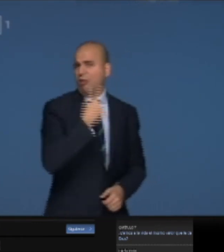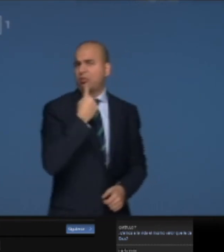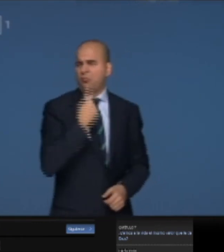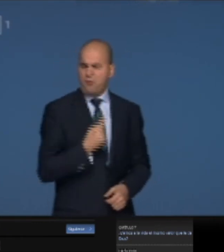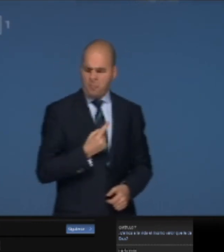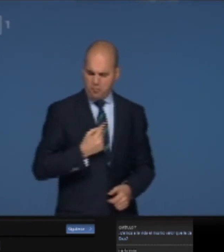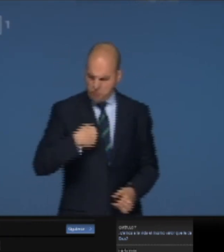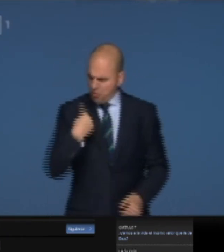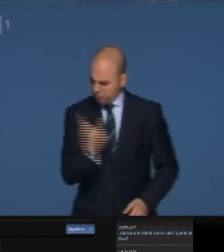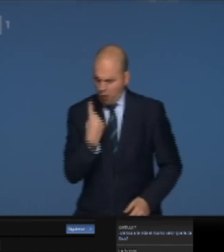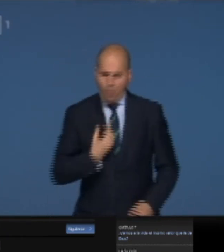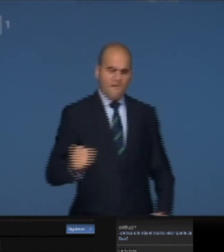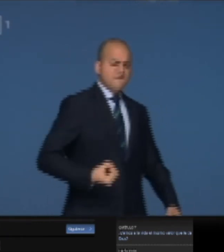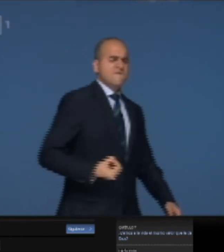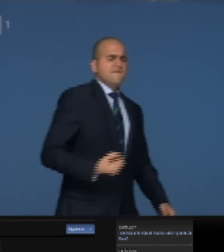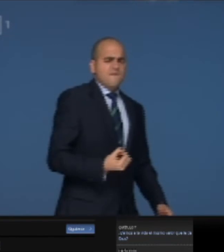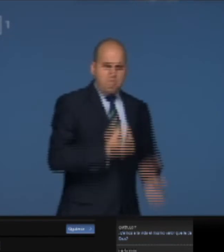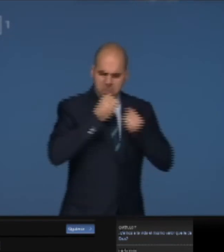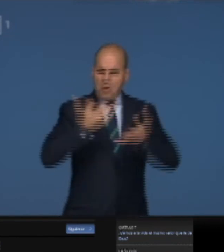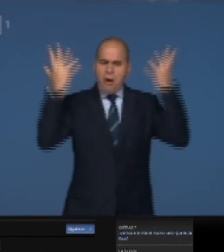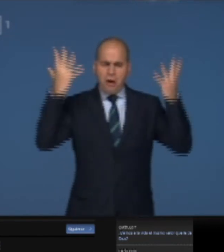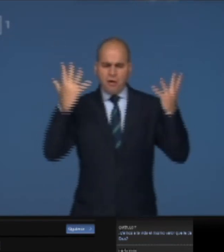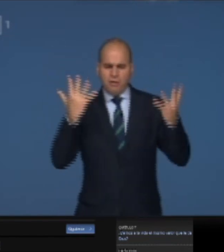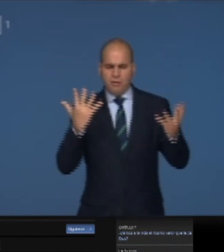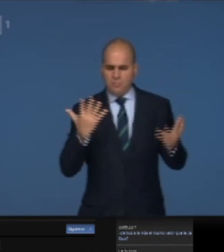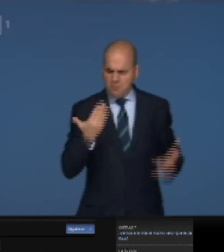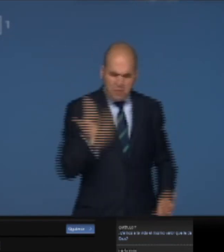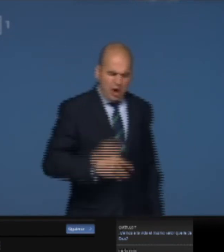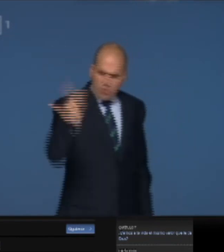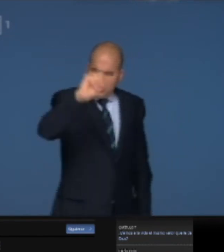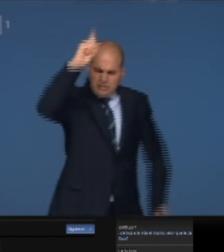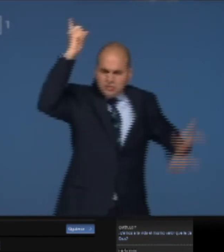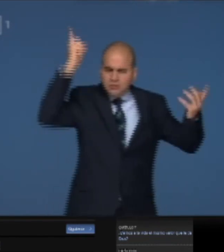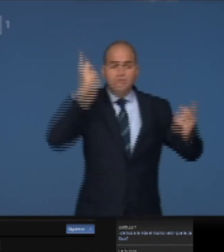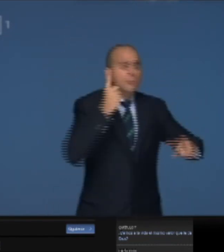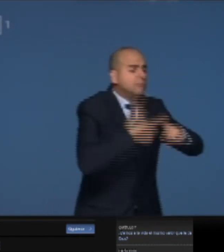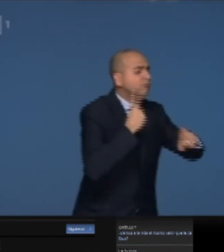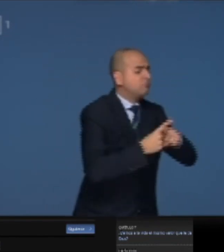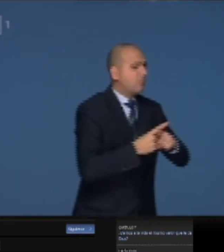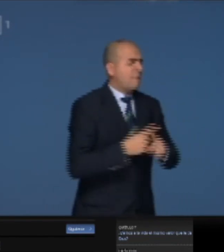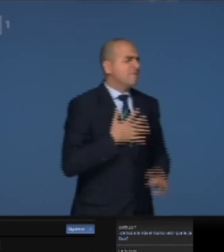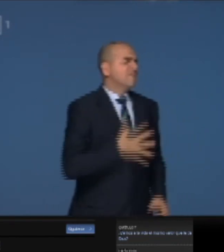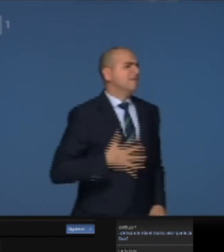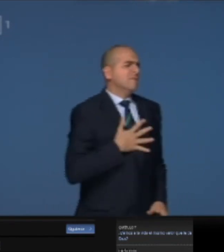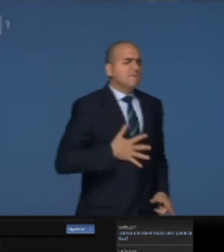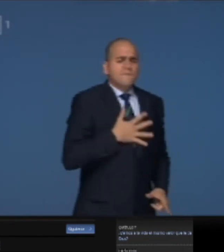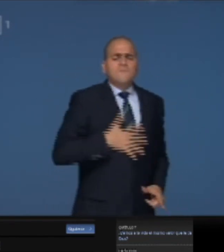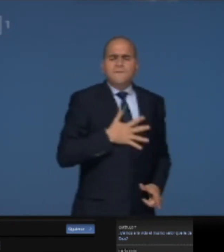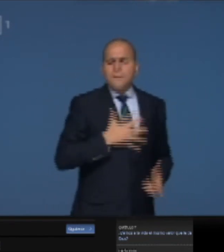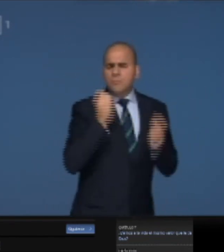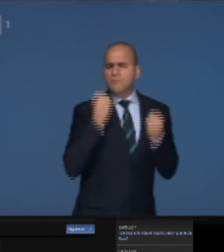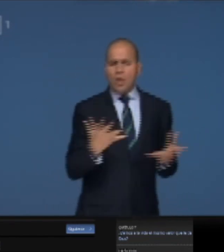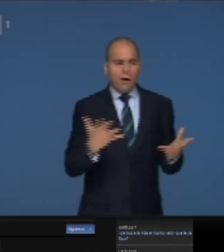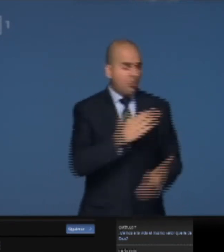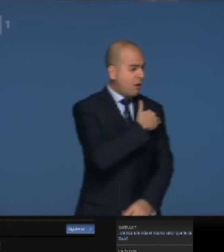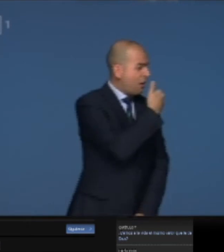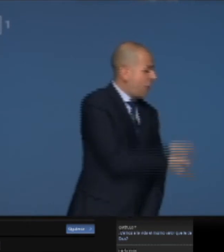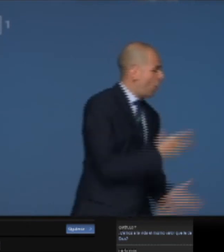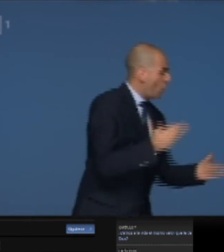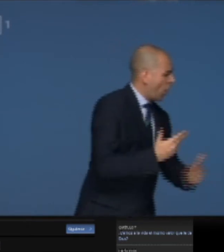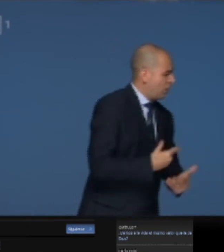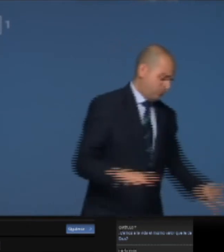función corporal que brinda placer momentáneo y alivia la tensión sexual. Pero ese alivio es solo